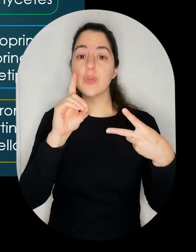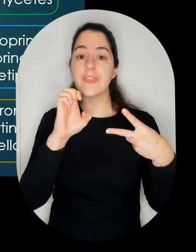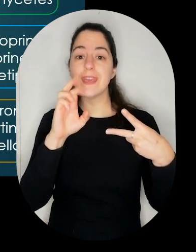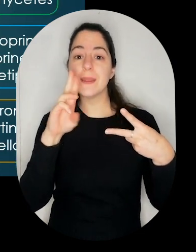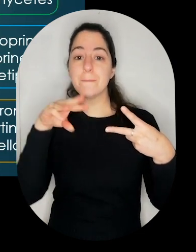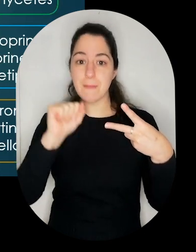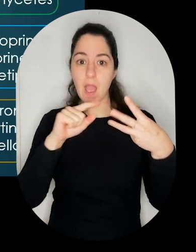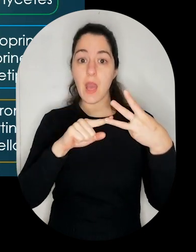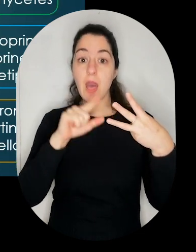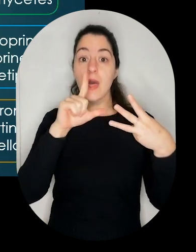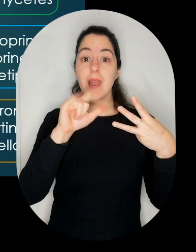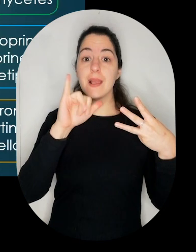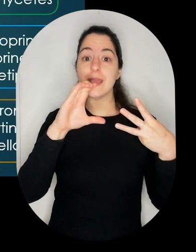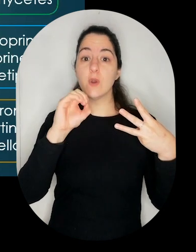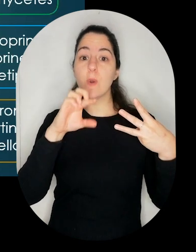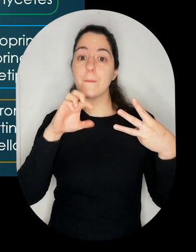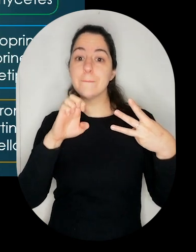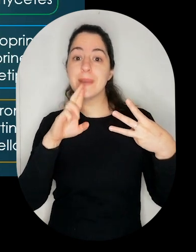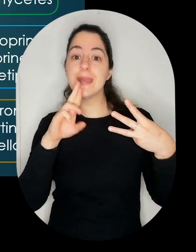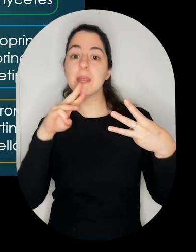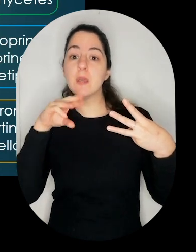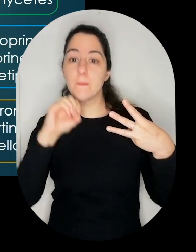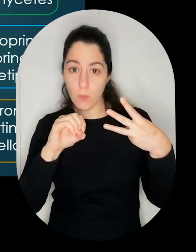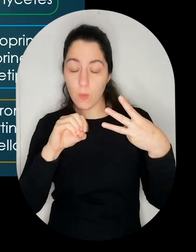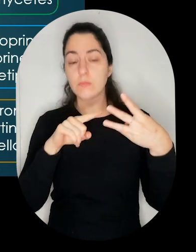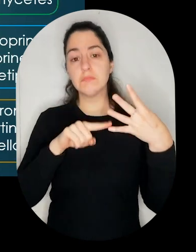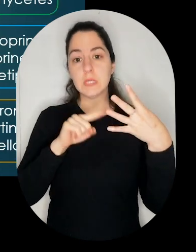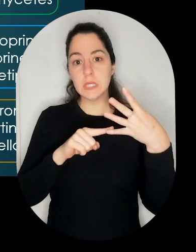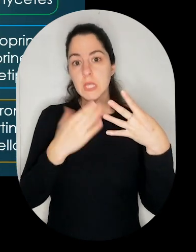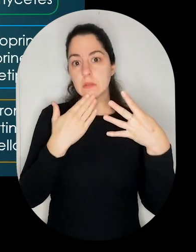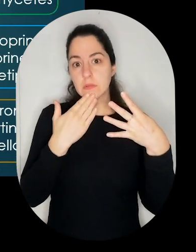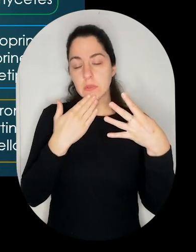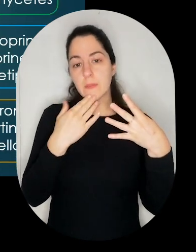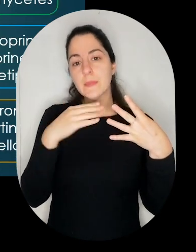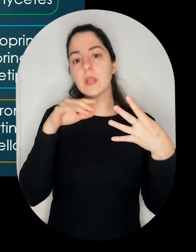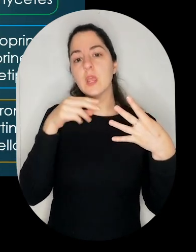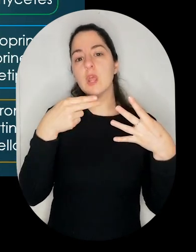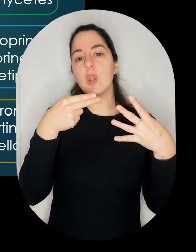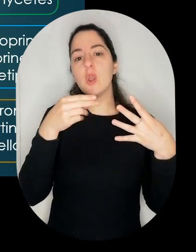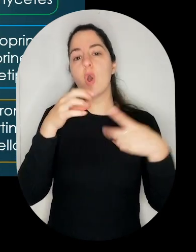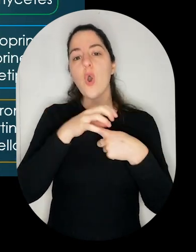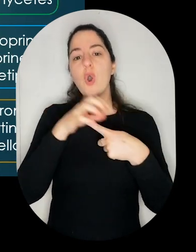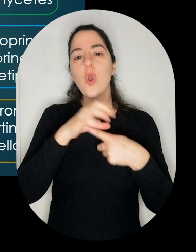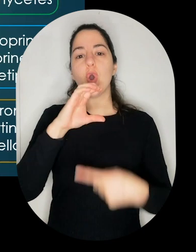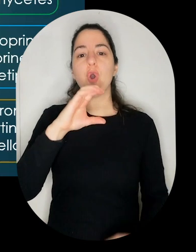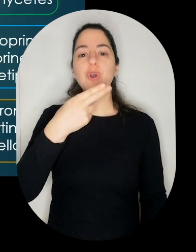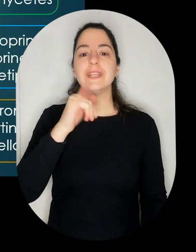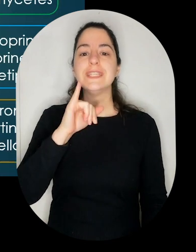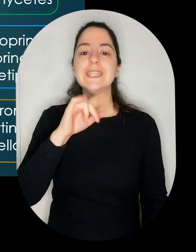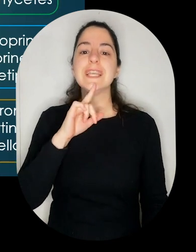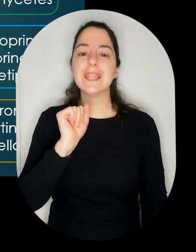papa, los licoperdon, que son un poquito más chiquitos incluso, y bastante conocido es Lentinula eodes, que es el hongo